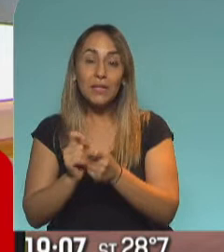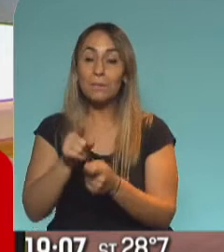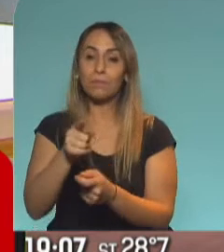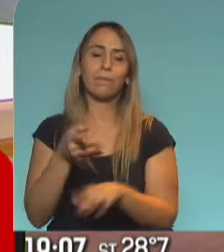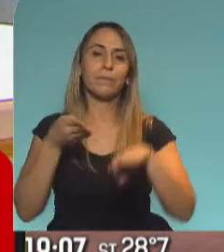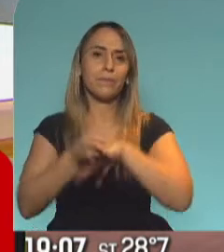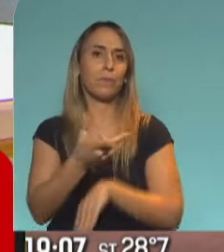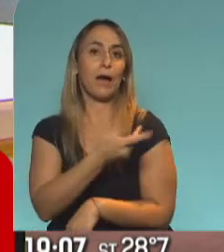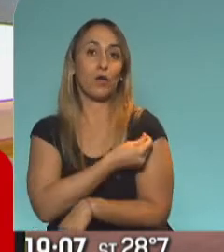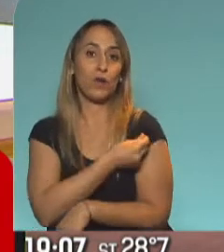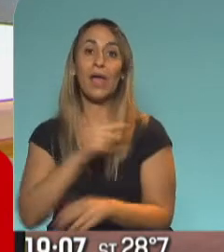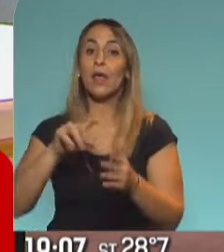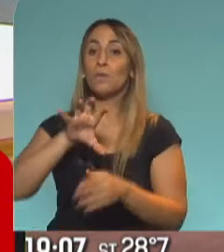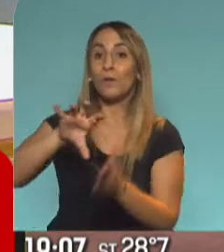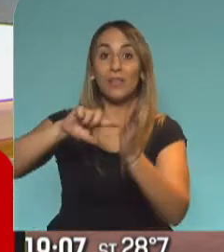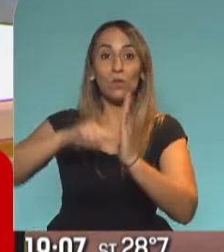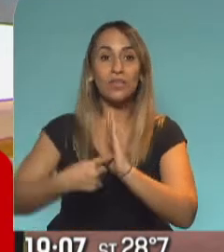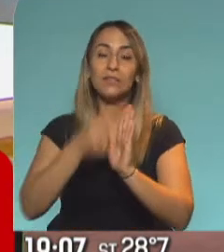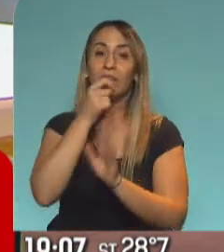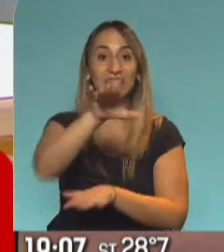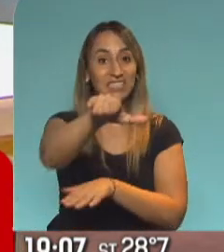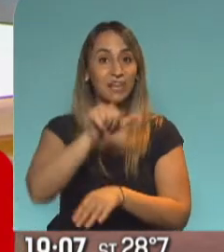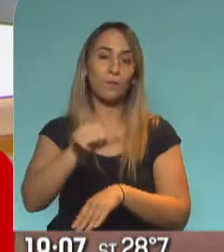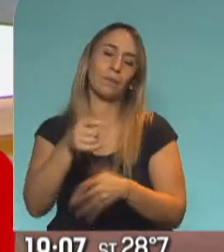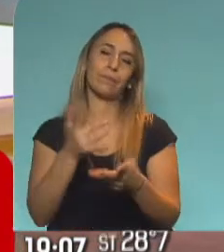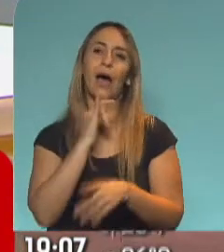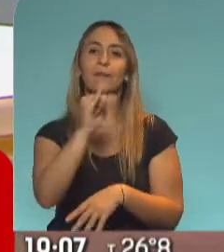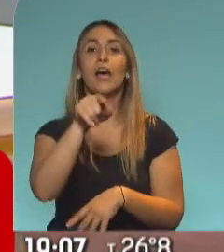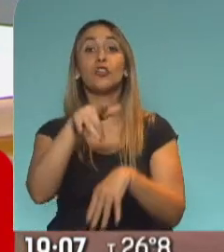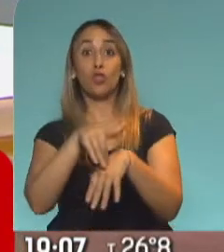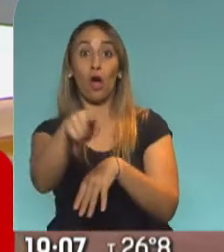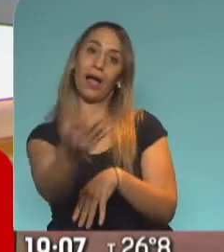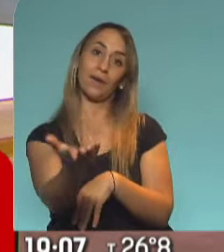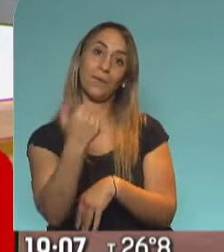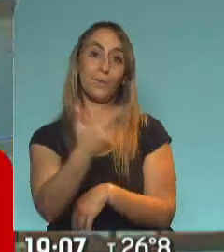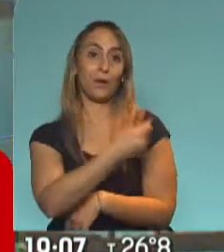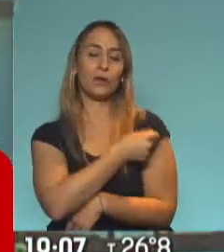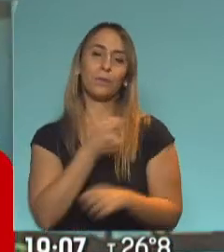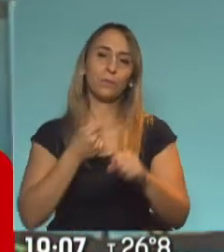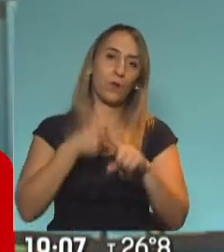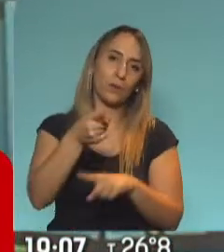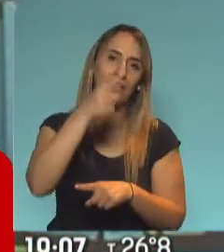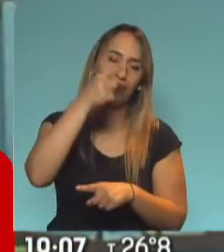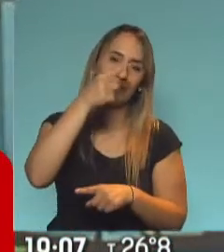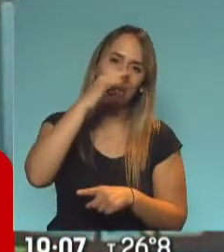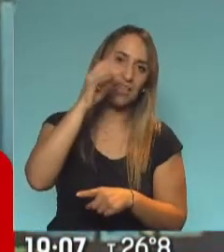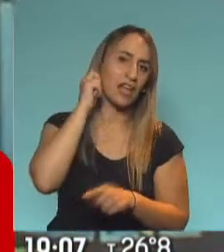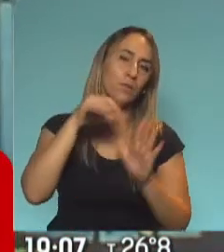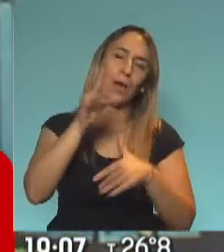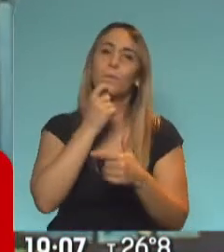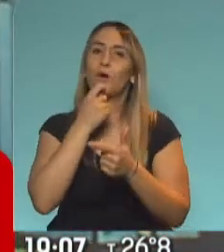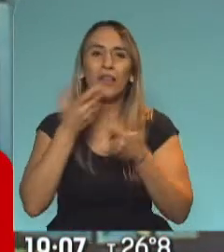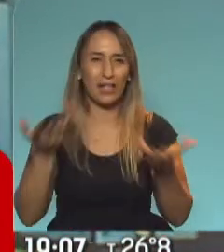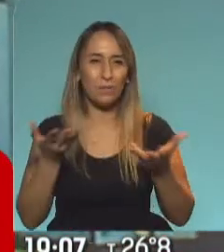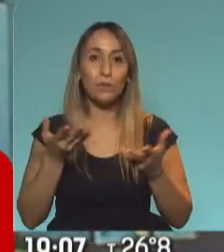suponete que te llamaron, te convocaron, te dijeron, señor, es su momento, o señora, es su momento, venga a vacunarse porque tenés más de 70, por ejemplo. Recordemos que mayores de